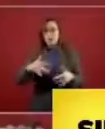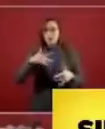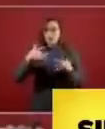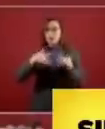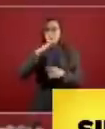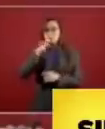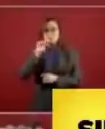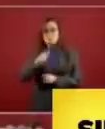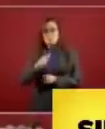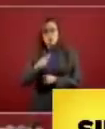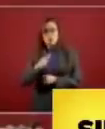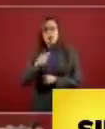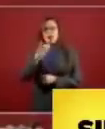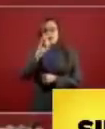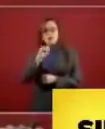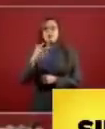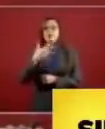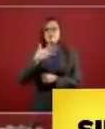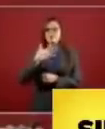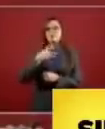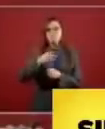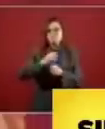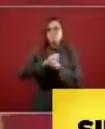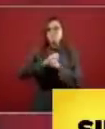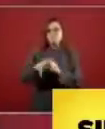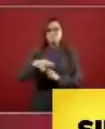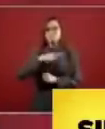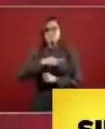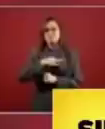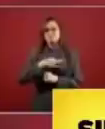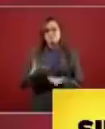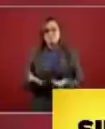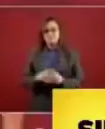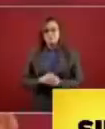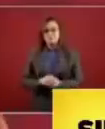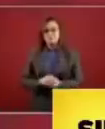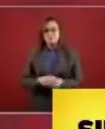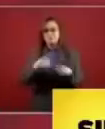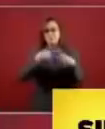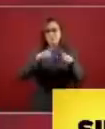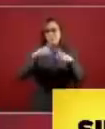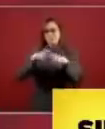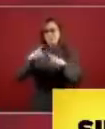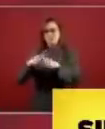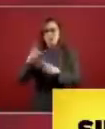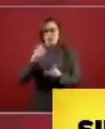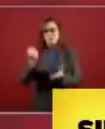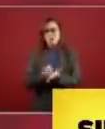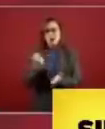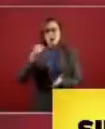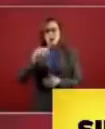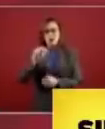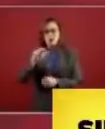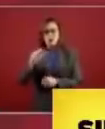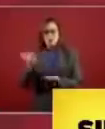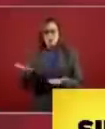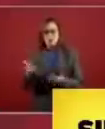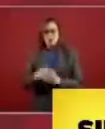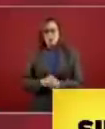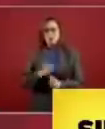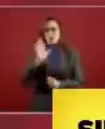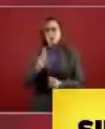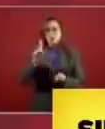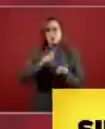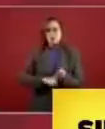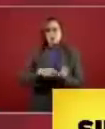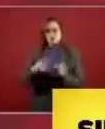no infección por covid y es tan mala cualquiera de las marcas que equivale a sacar una moneda aventar un volado y